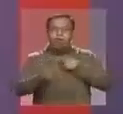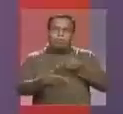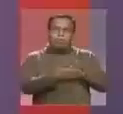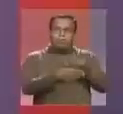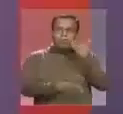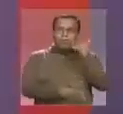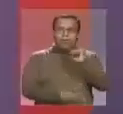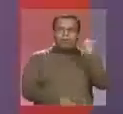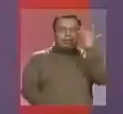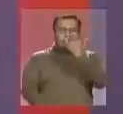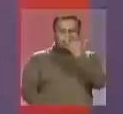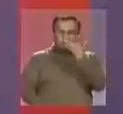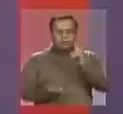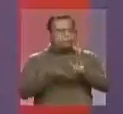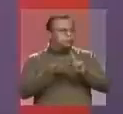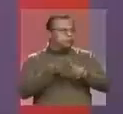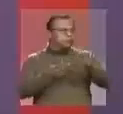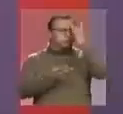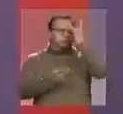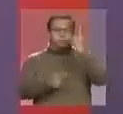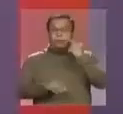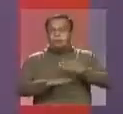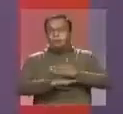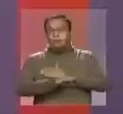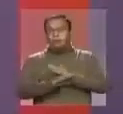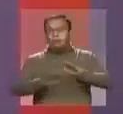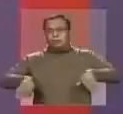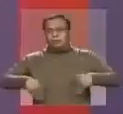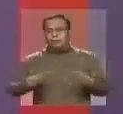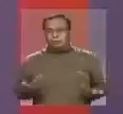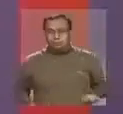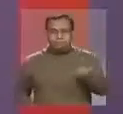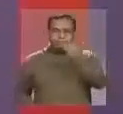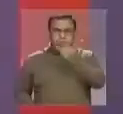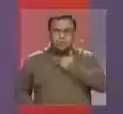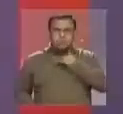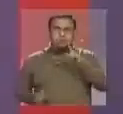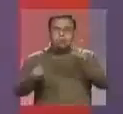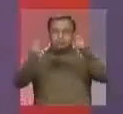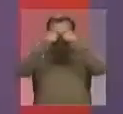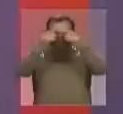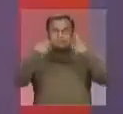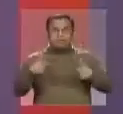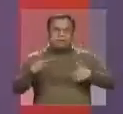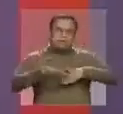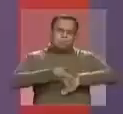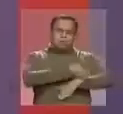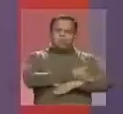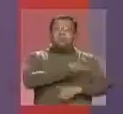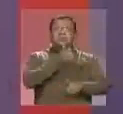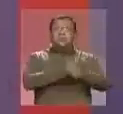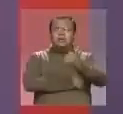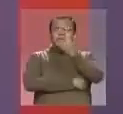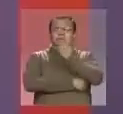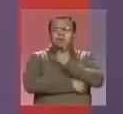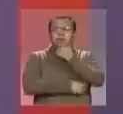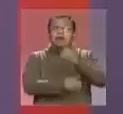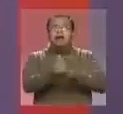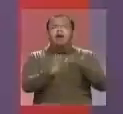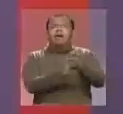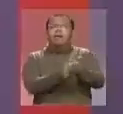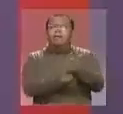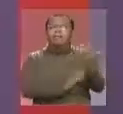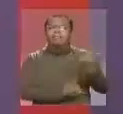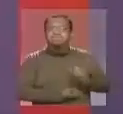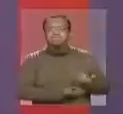de las mujeres negras. Porque, digamos, no, uno de los errores que comete el Estado, como lo mencionaba, es que se basa, digamos,